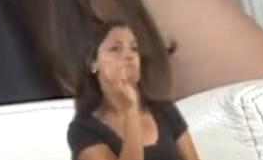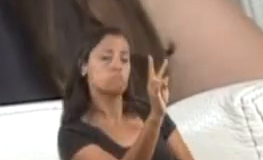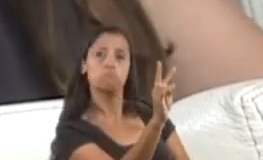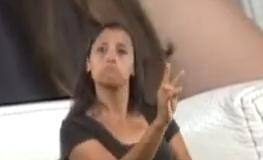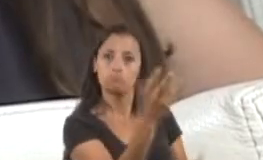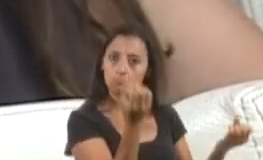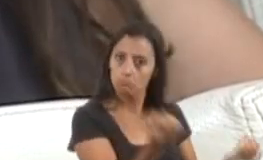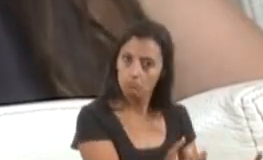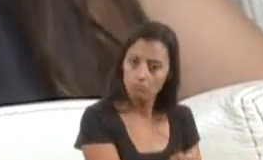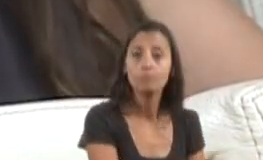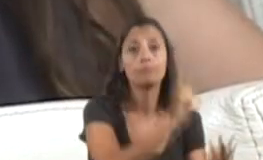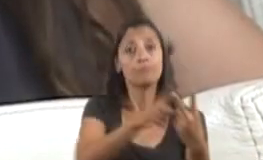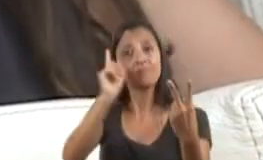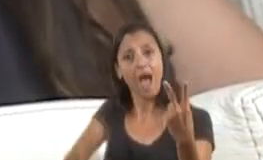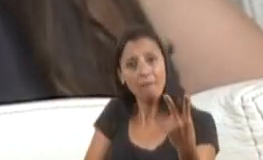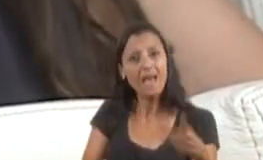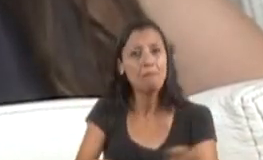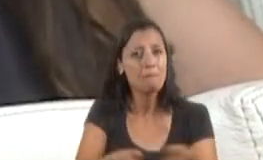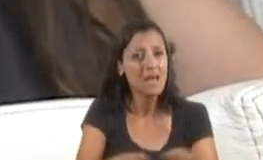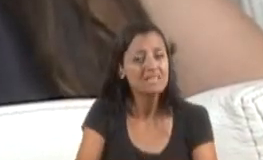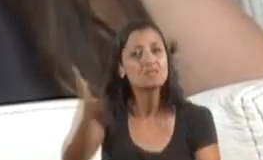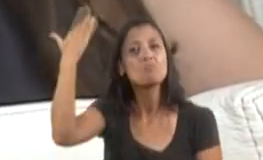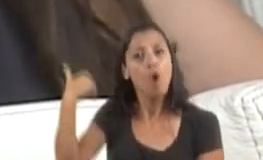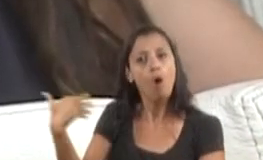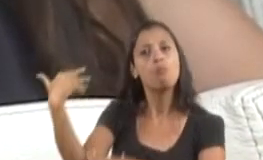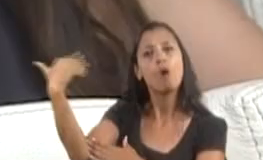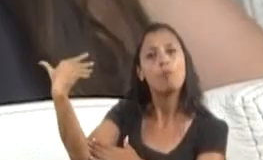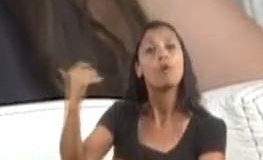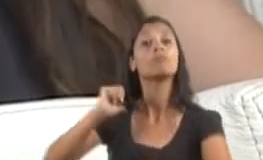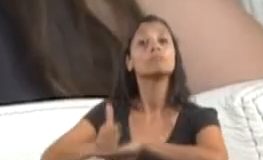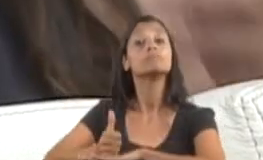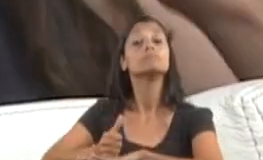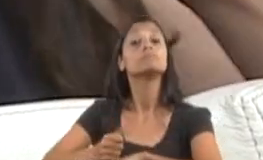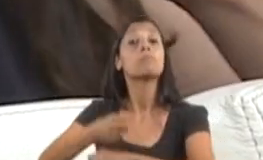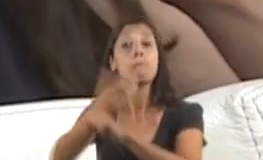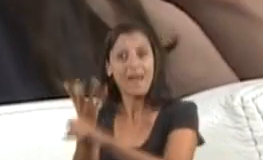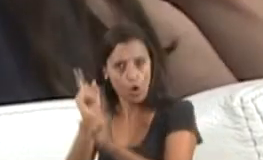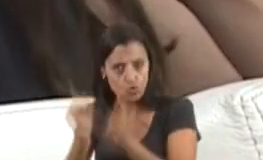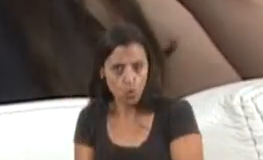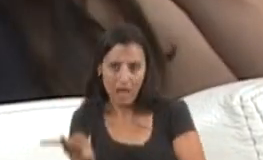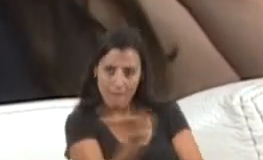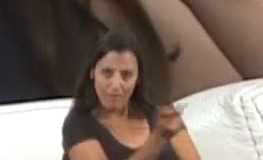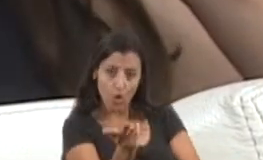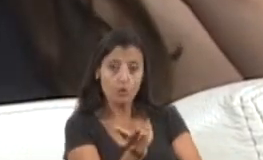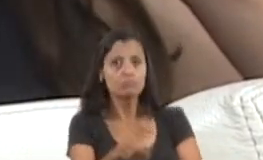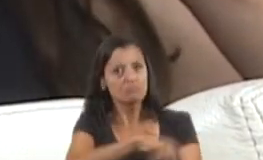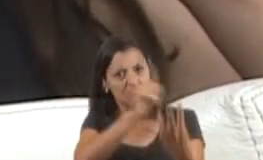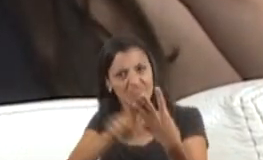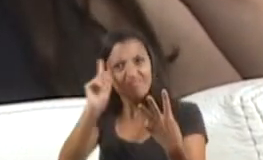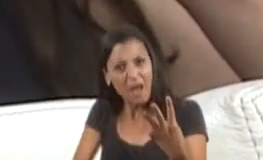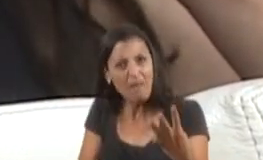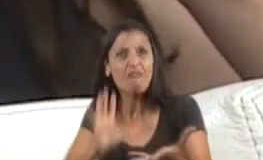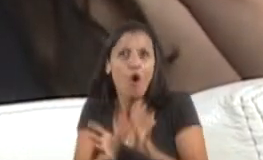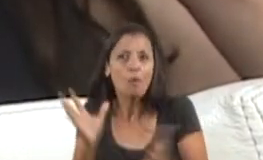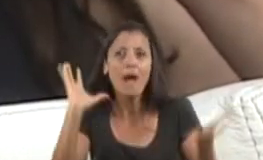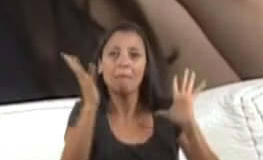también en el discurso que dio en Montevideo en el Mercosur. Y otro Milei que es tal vez el que uno está